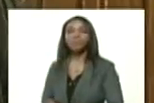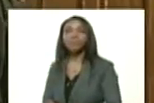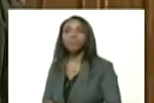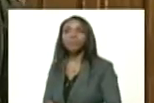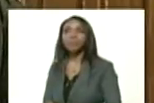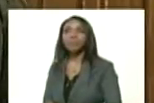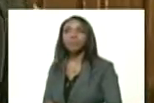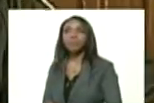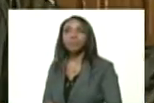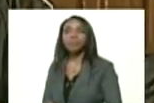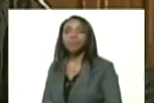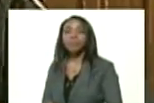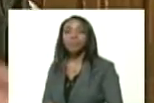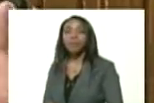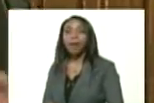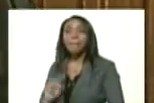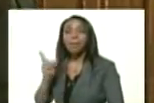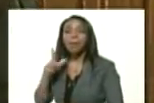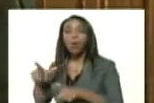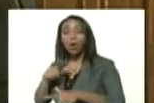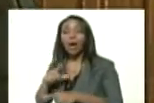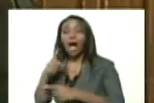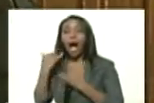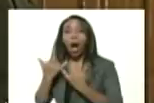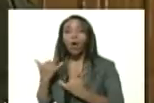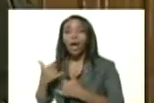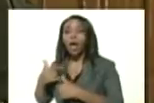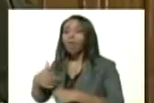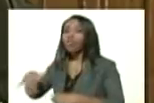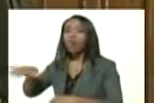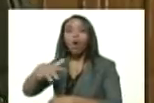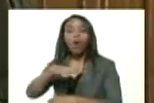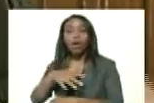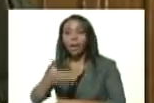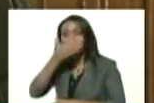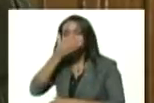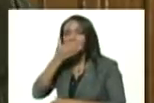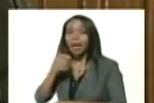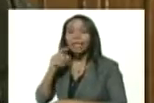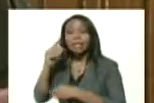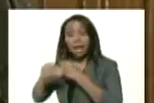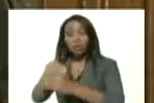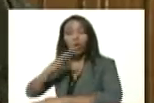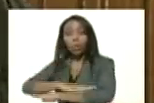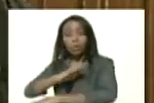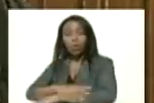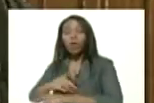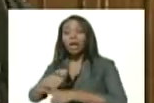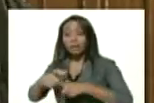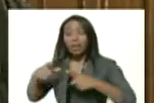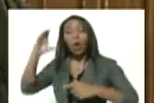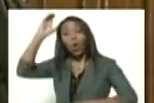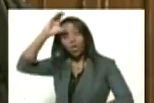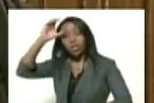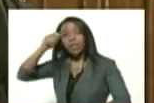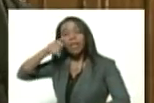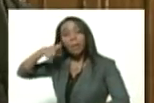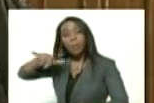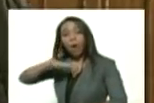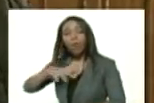el tapabocas en primera instancia ahora andan por todos lados y se ha acatado una gran conciencia de nuestro pueblo